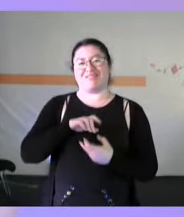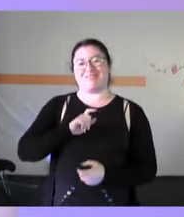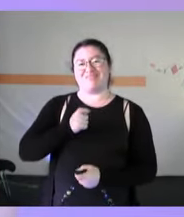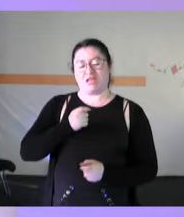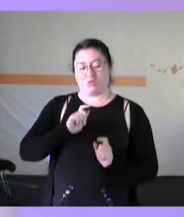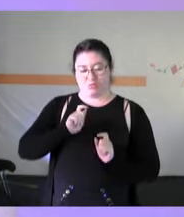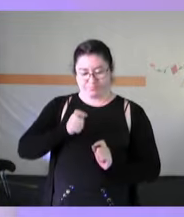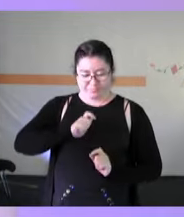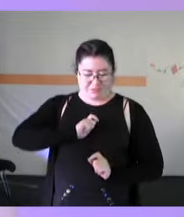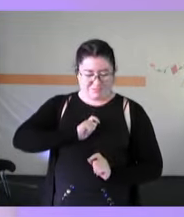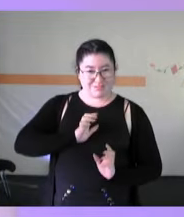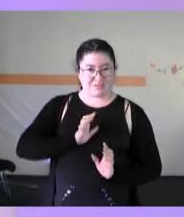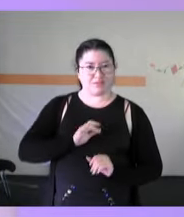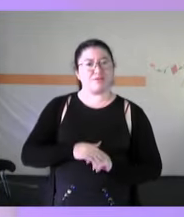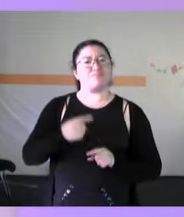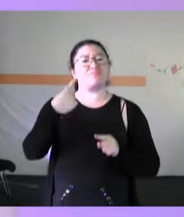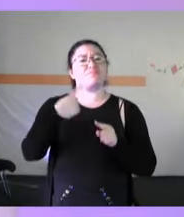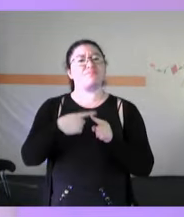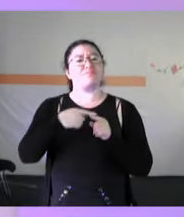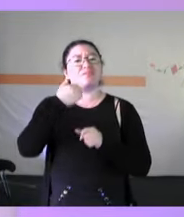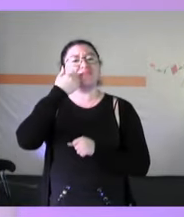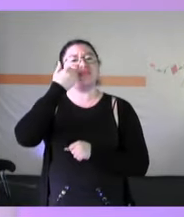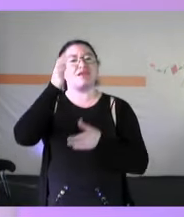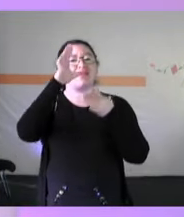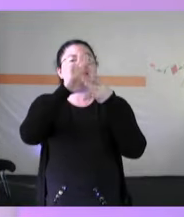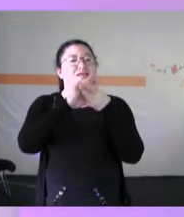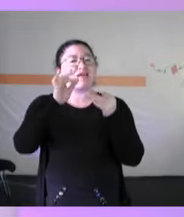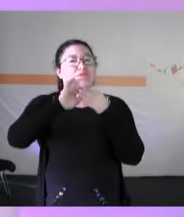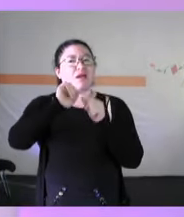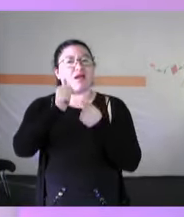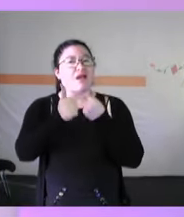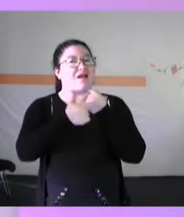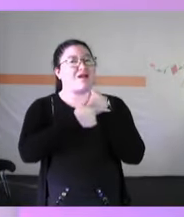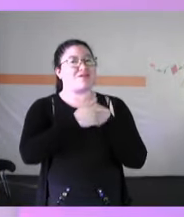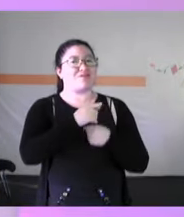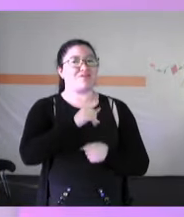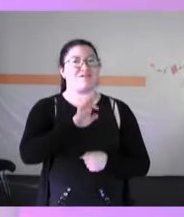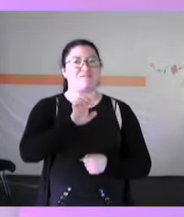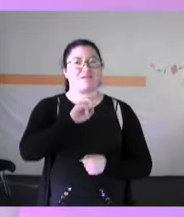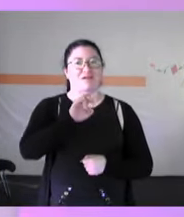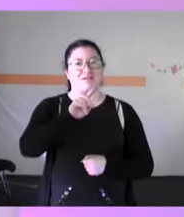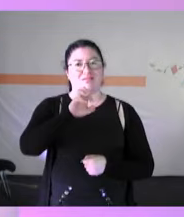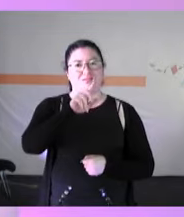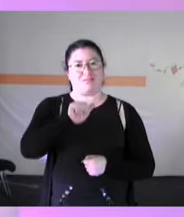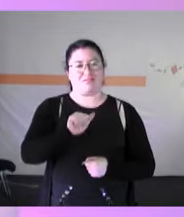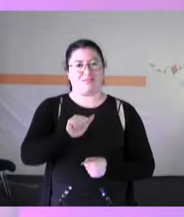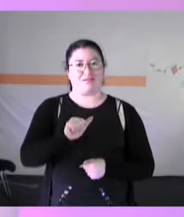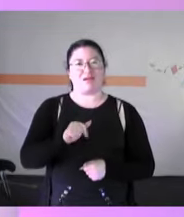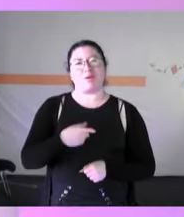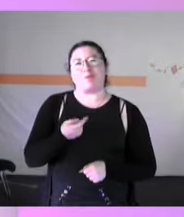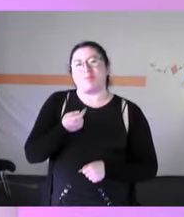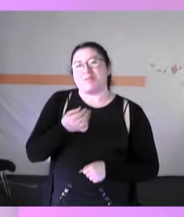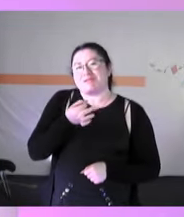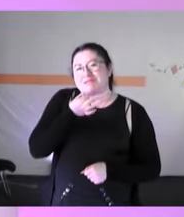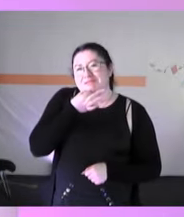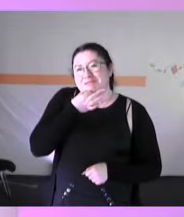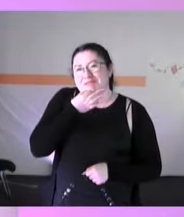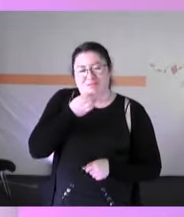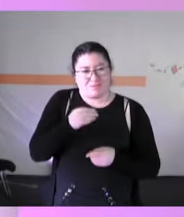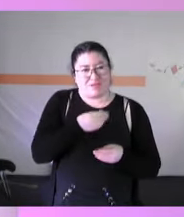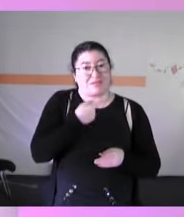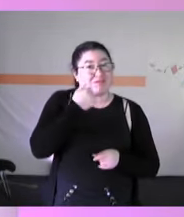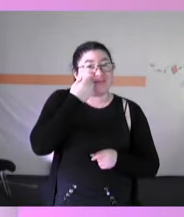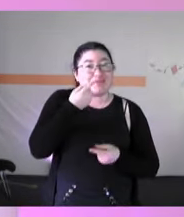algo a María Fernanda? Porque yo vi que muchos querían platicar con ella. Sé que quedan unos minutos. Y si no quieren que yo me ponga a chillar